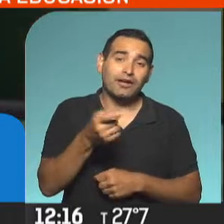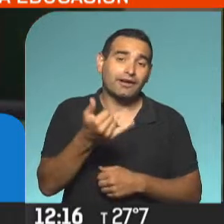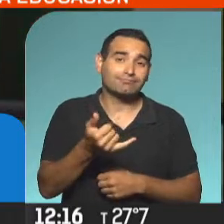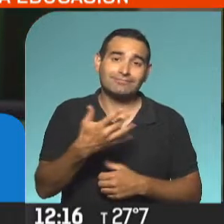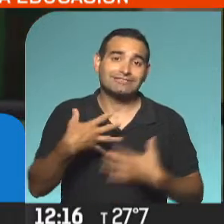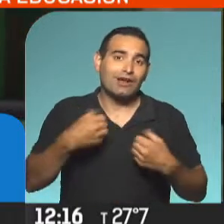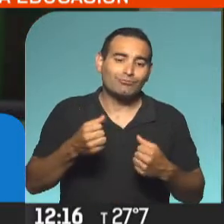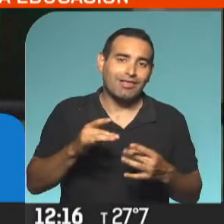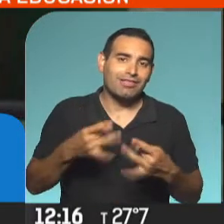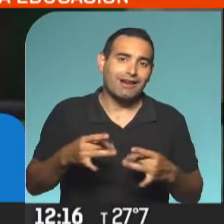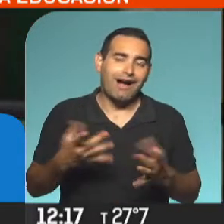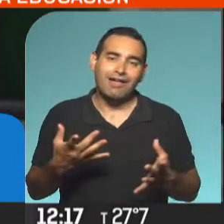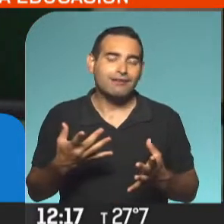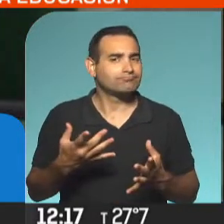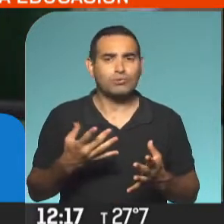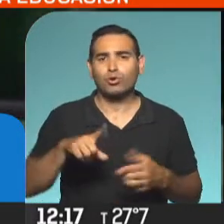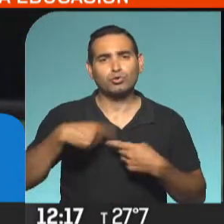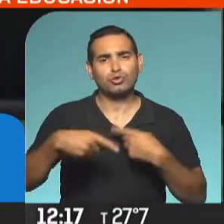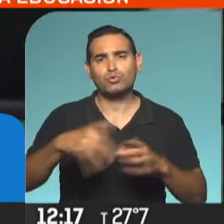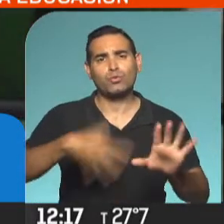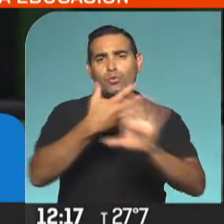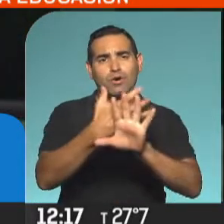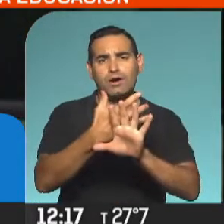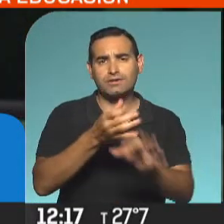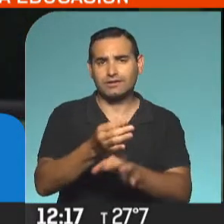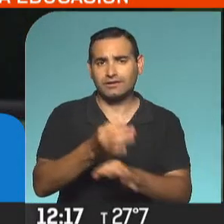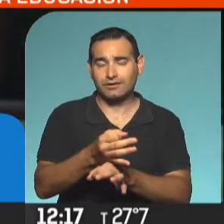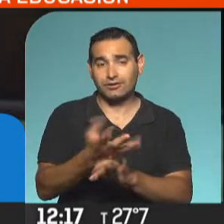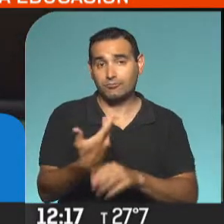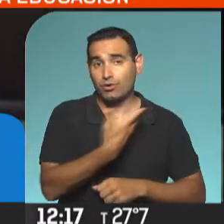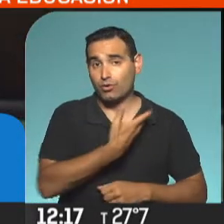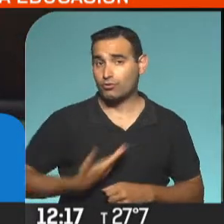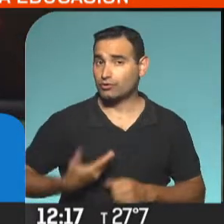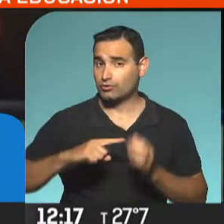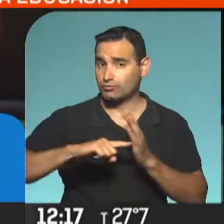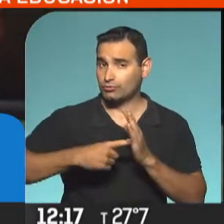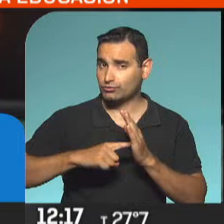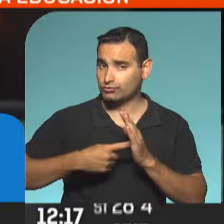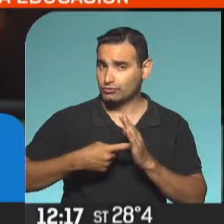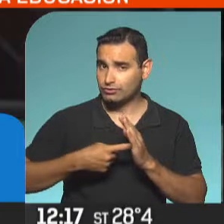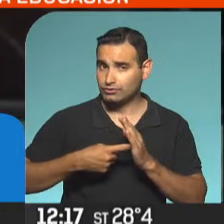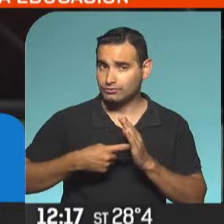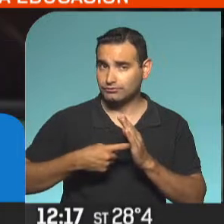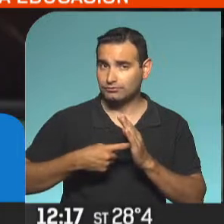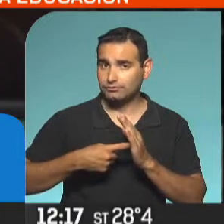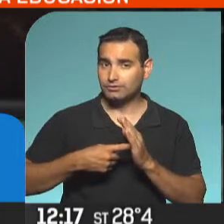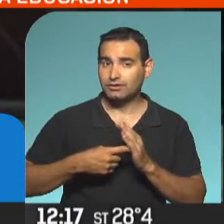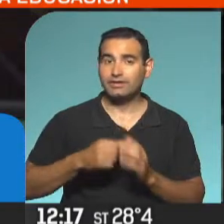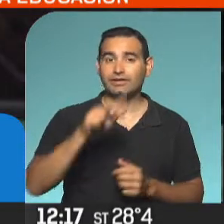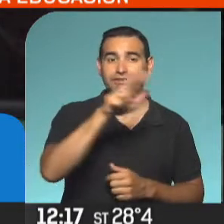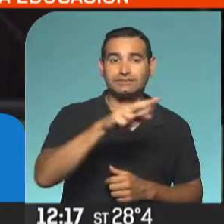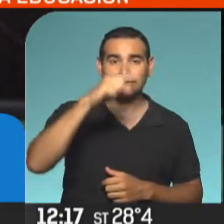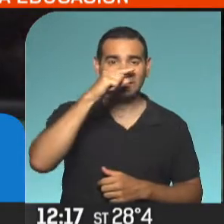de riesgo, van a seguir con la virtualidad. El gobierno de la Ciudad de Buenos Aires bajó